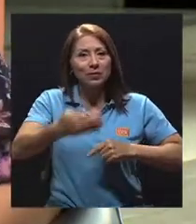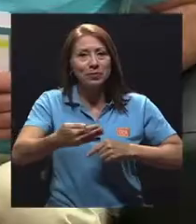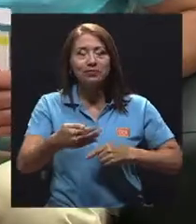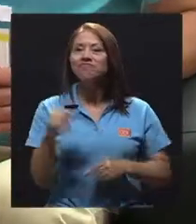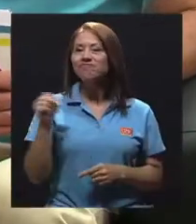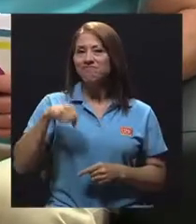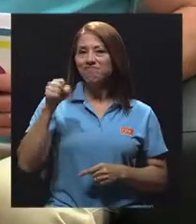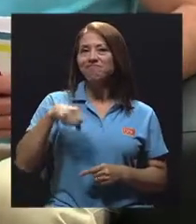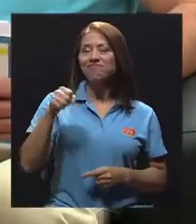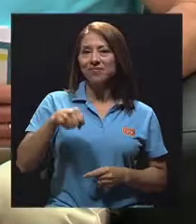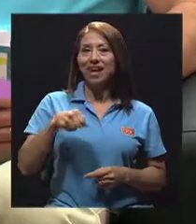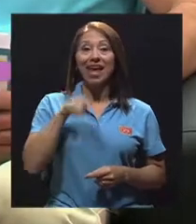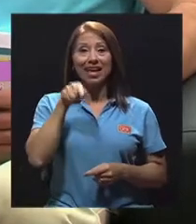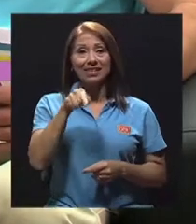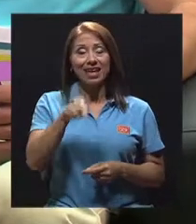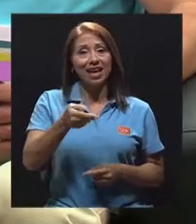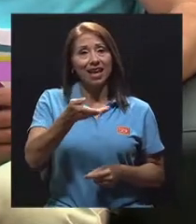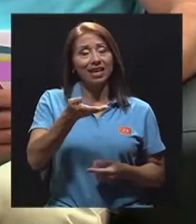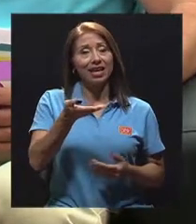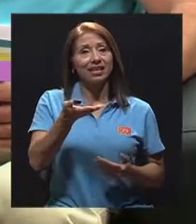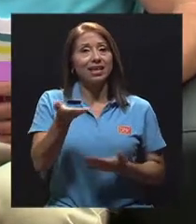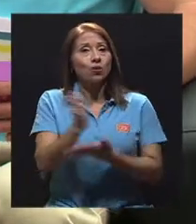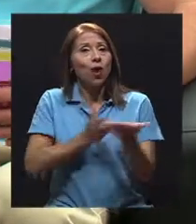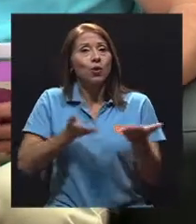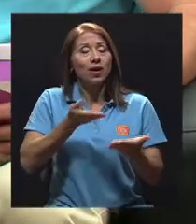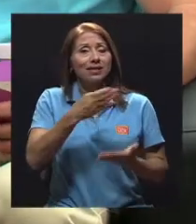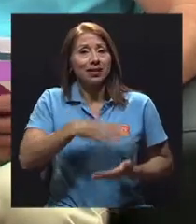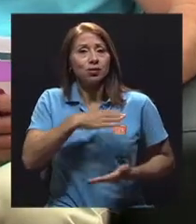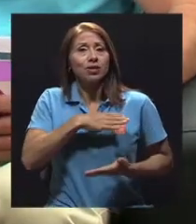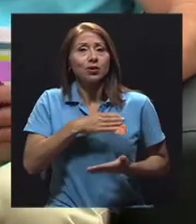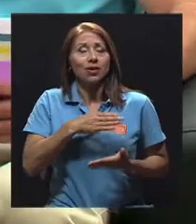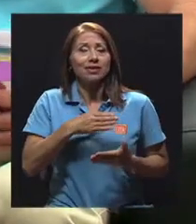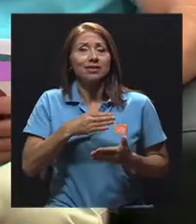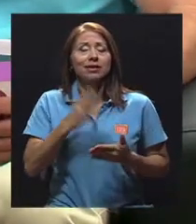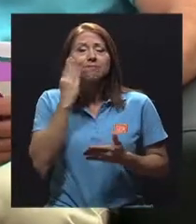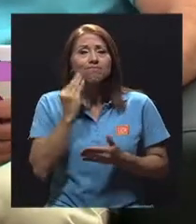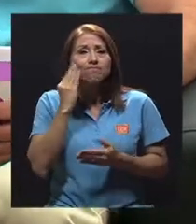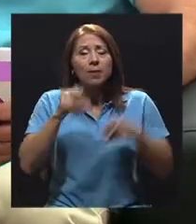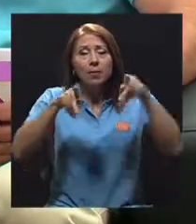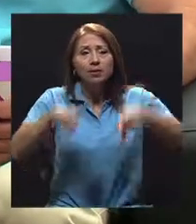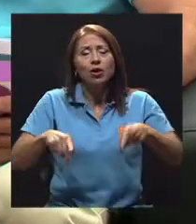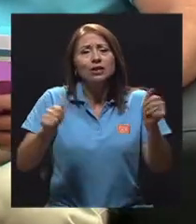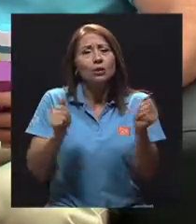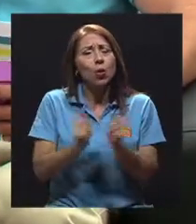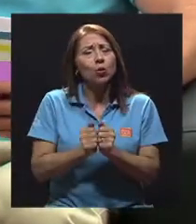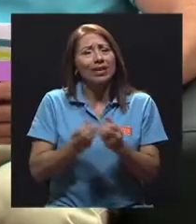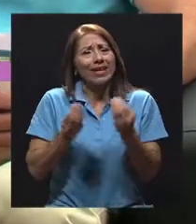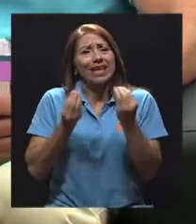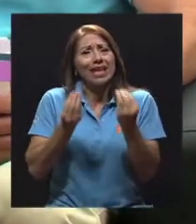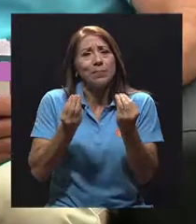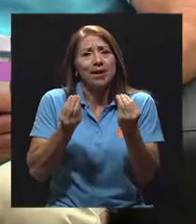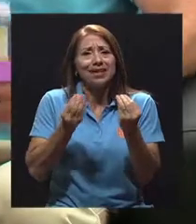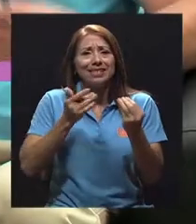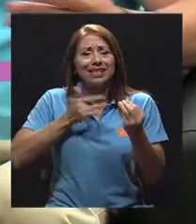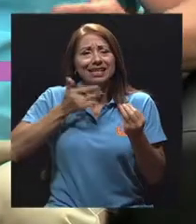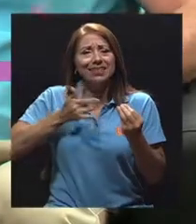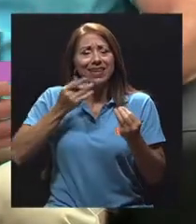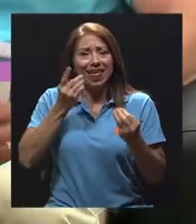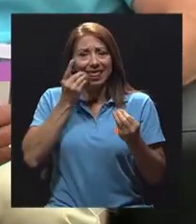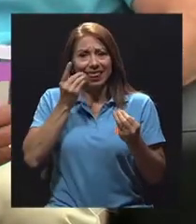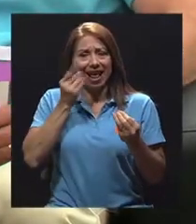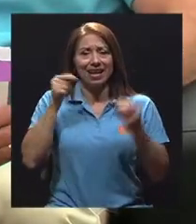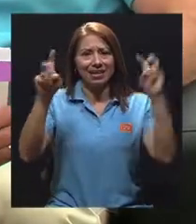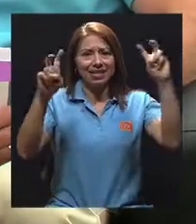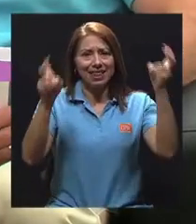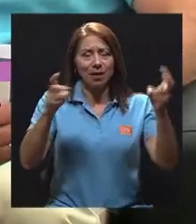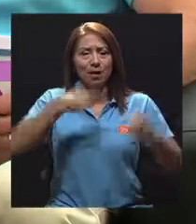Sí, así es, María del Mar, y es que esas son algunas de las condiciones que viven las personas con hipersensibilidad dental, que es el tema que les